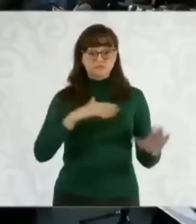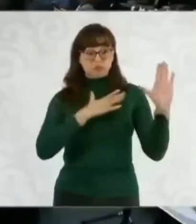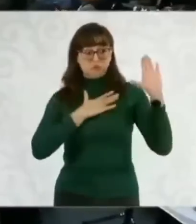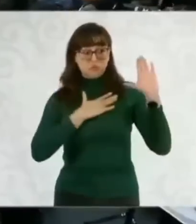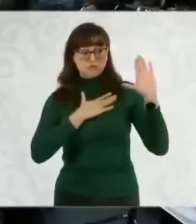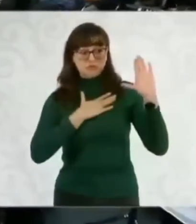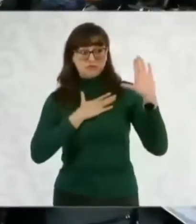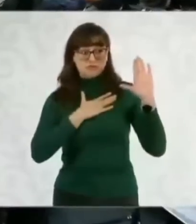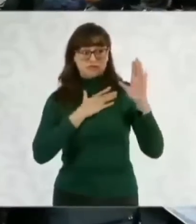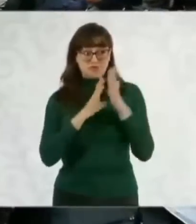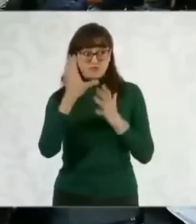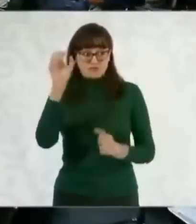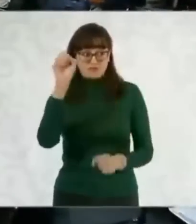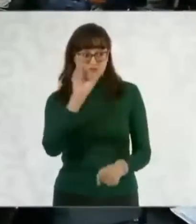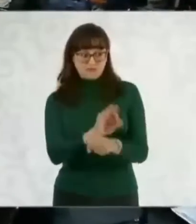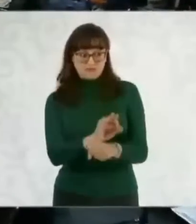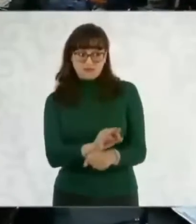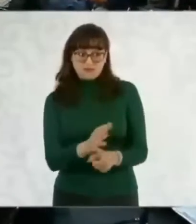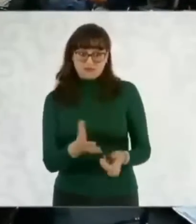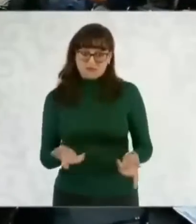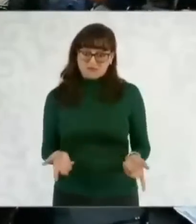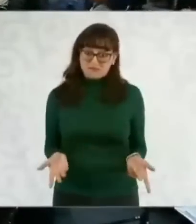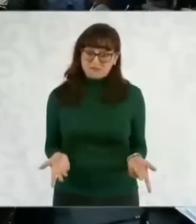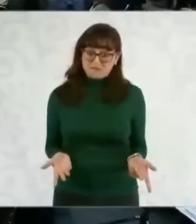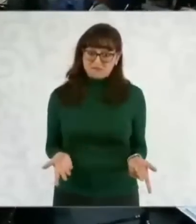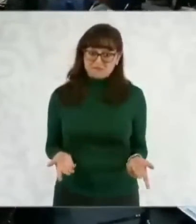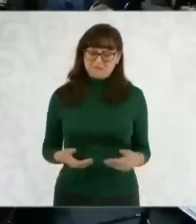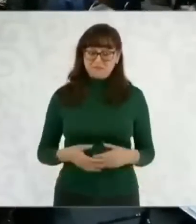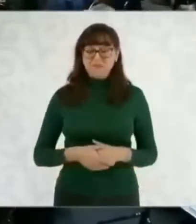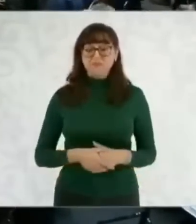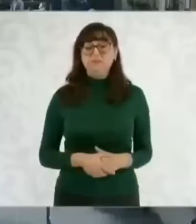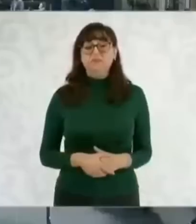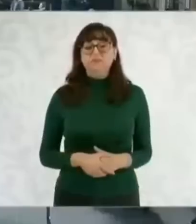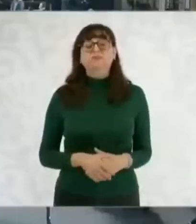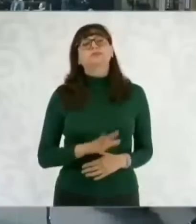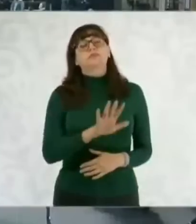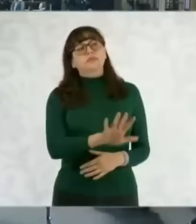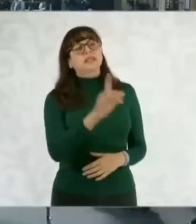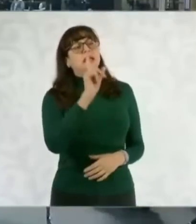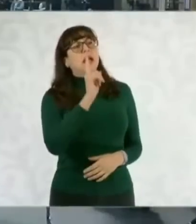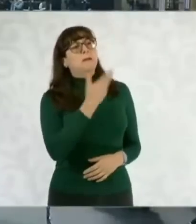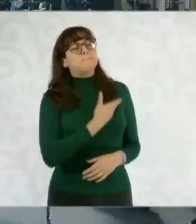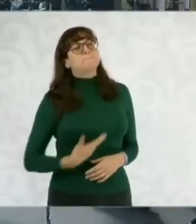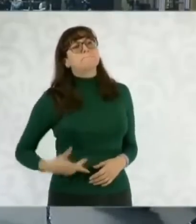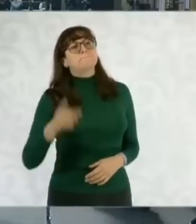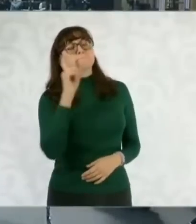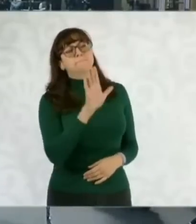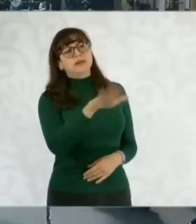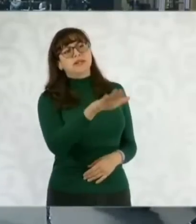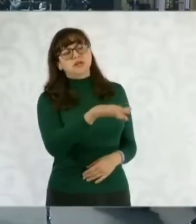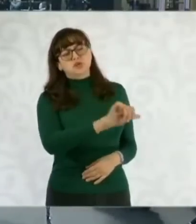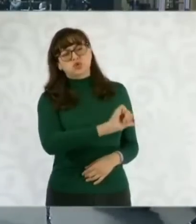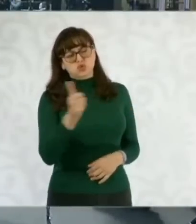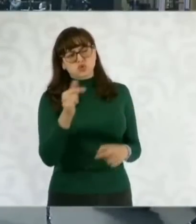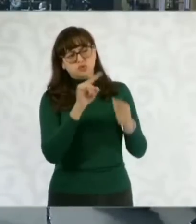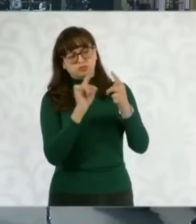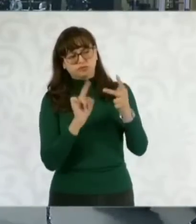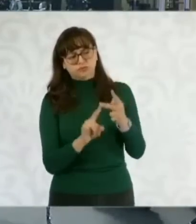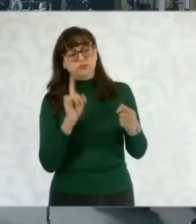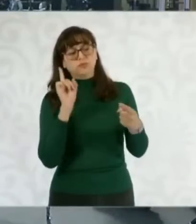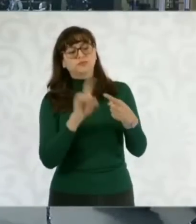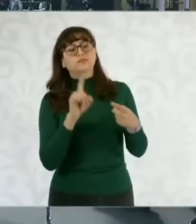permite, 2 rápidos planteamientos, Presidenta. Se cumplen este año 200 años de